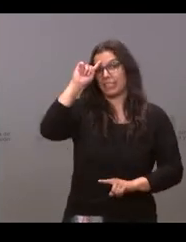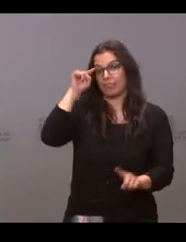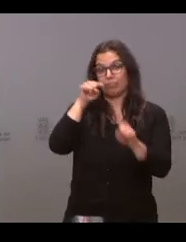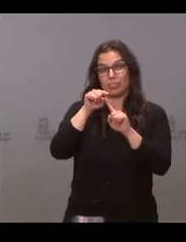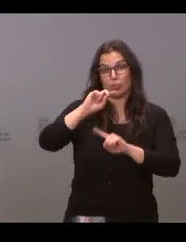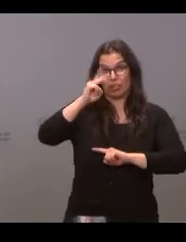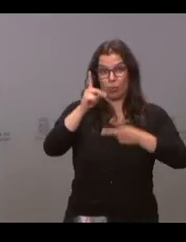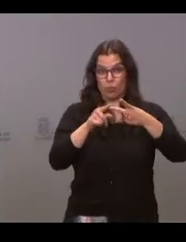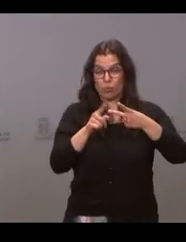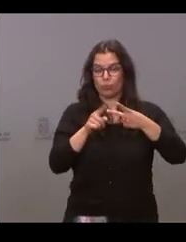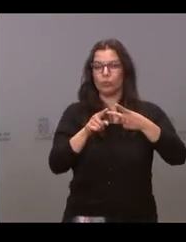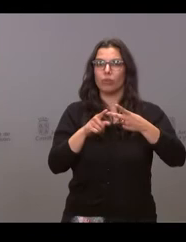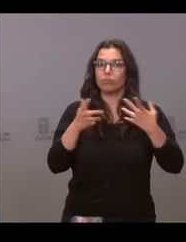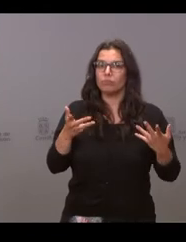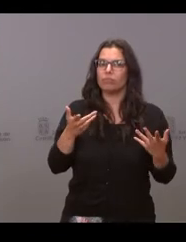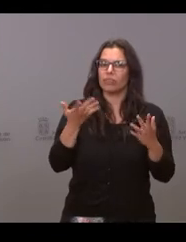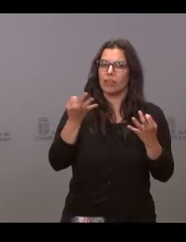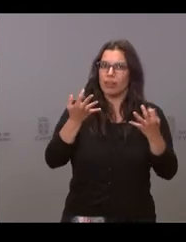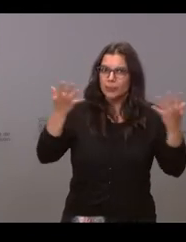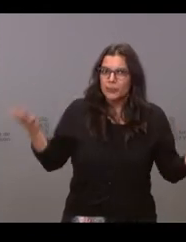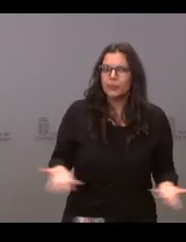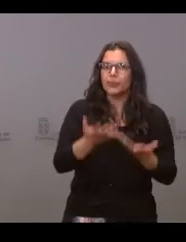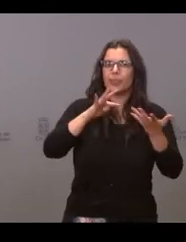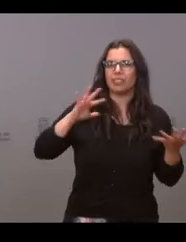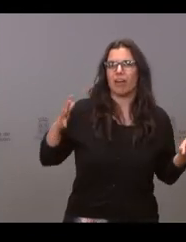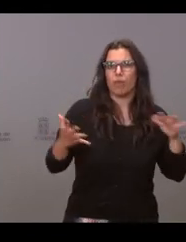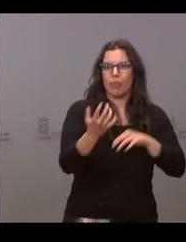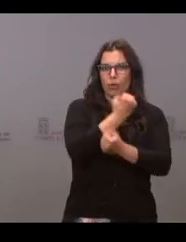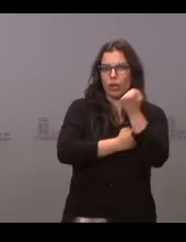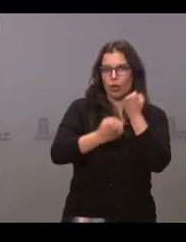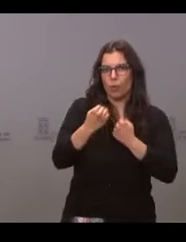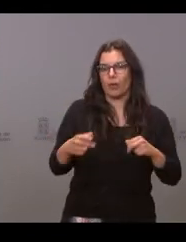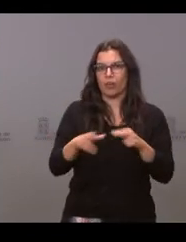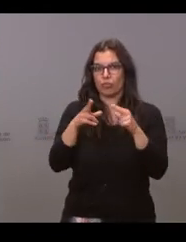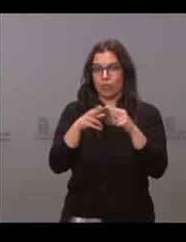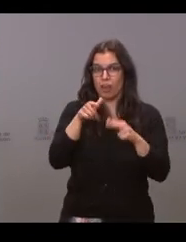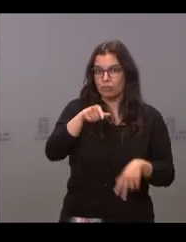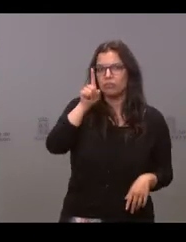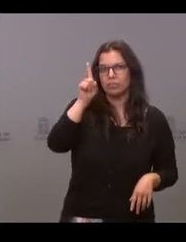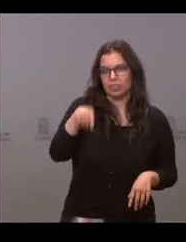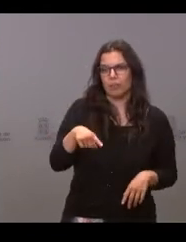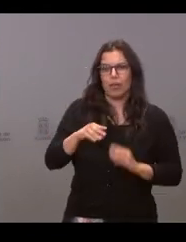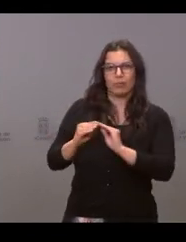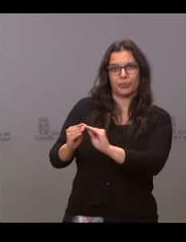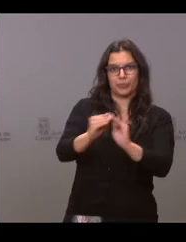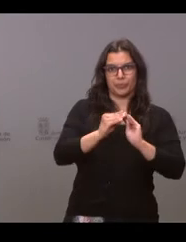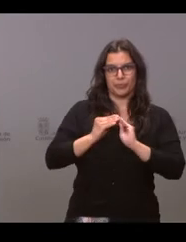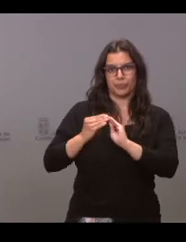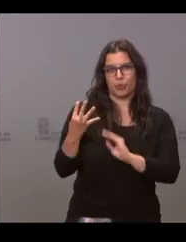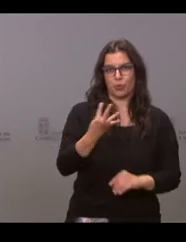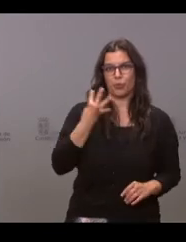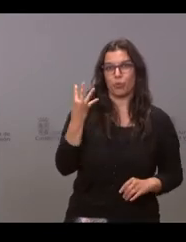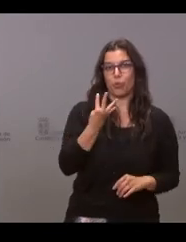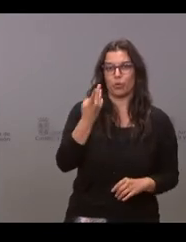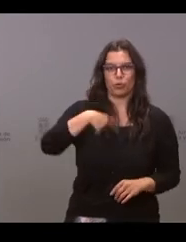tenemos que impulsar la transformación económica y social es algo que también compartimos desde nuestra apuesta